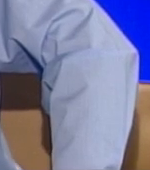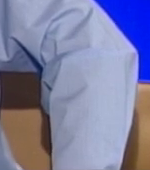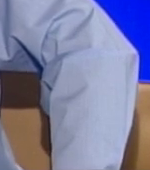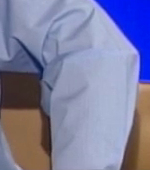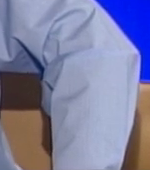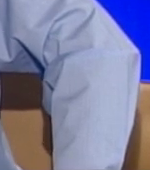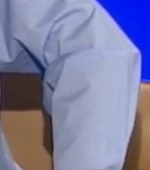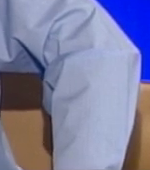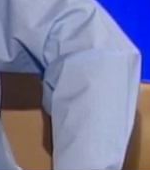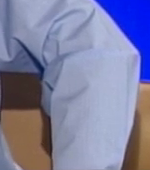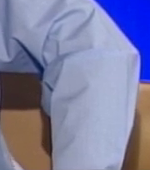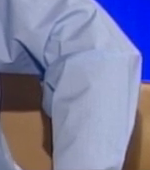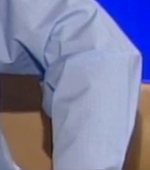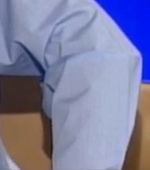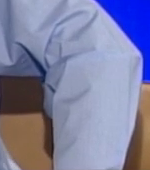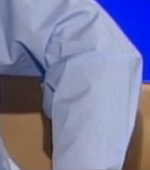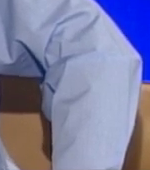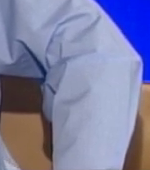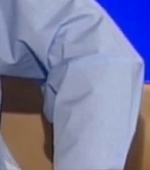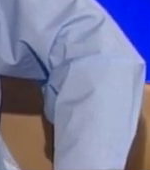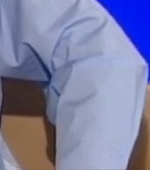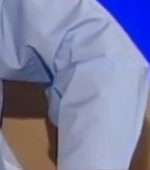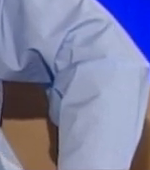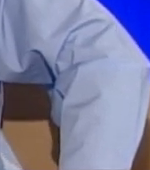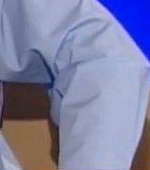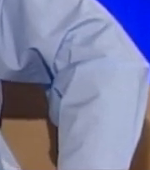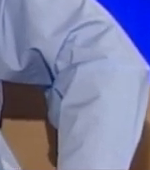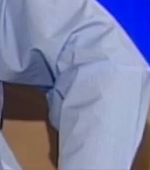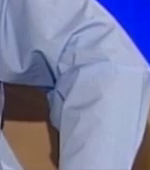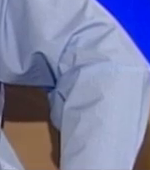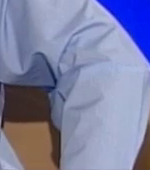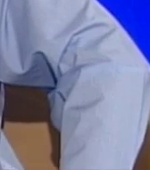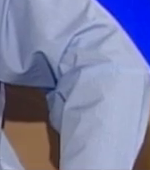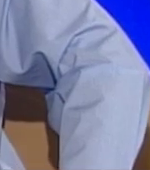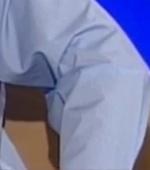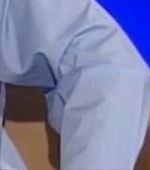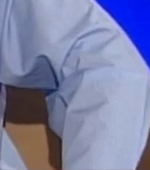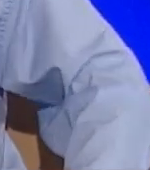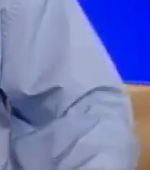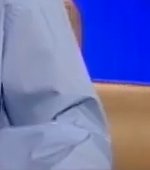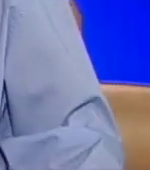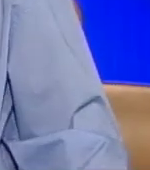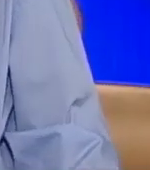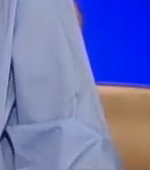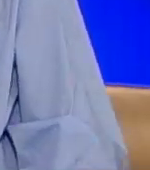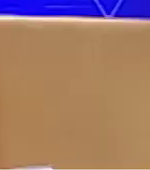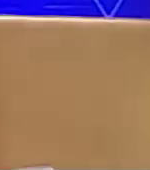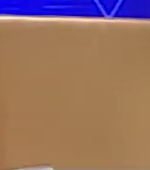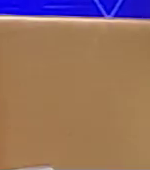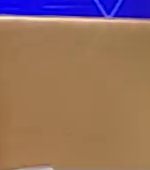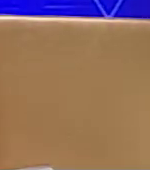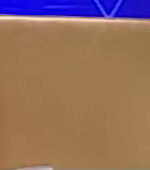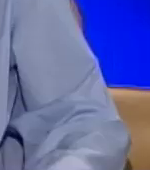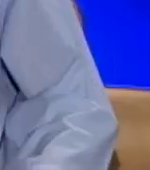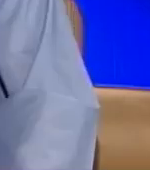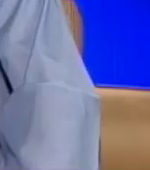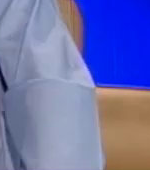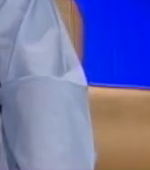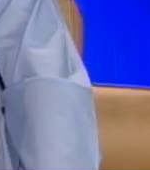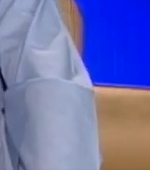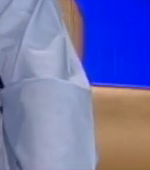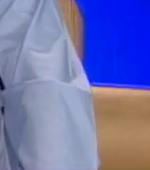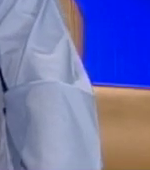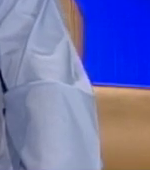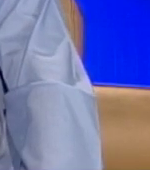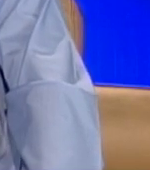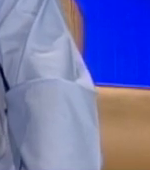mil millones de dólares. Un acto realmente criminal contra el país y contra nuestra población. Muchísimas gracias por estar con nosotros hoy en